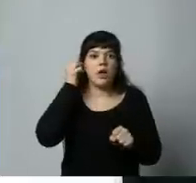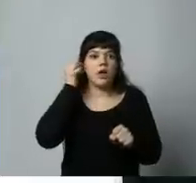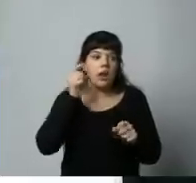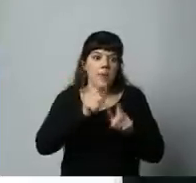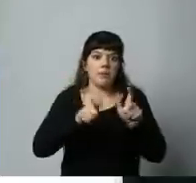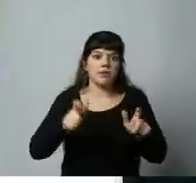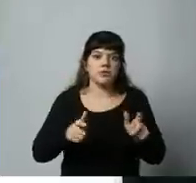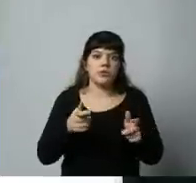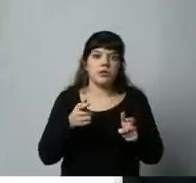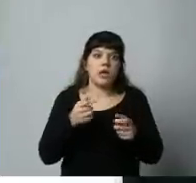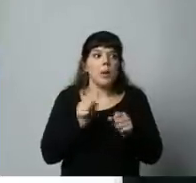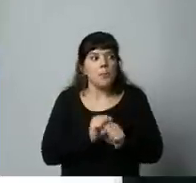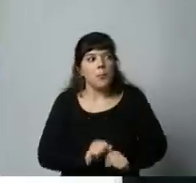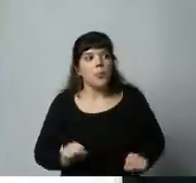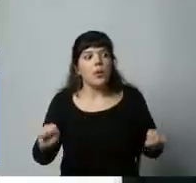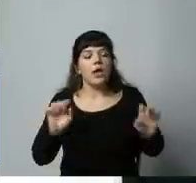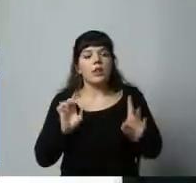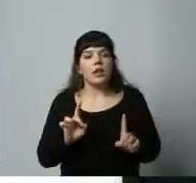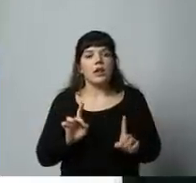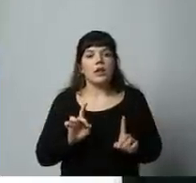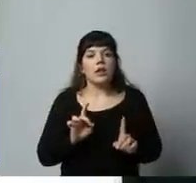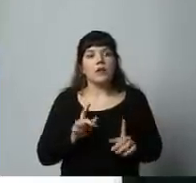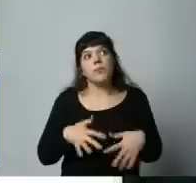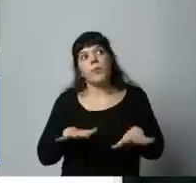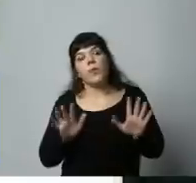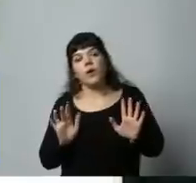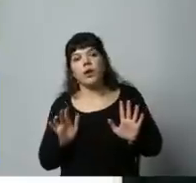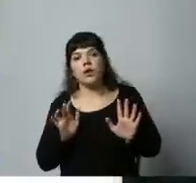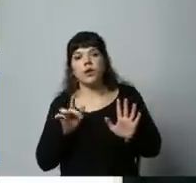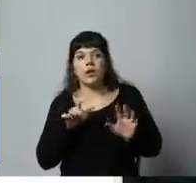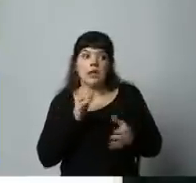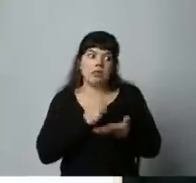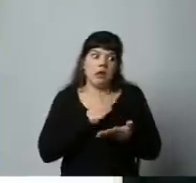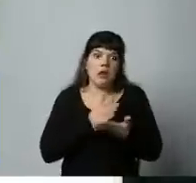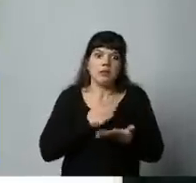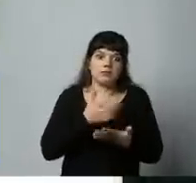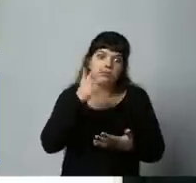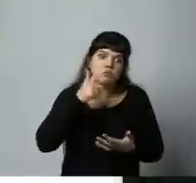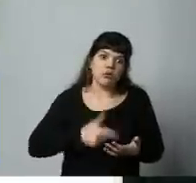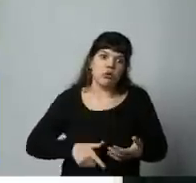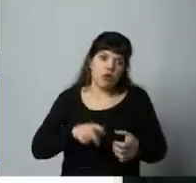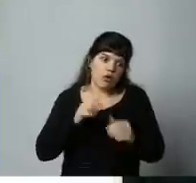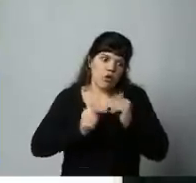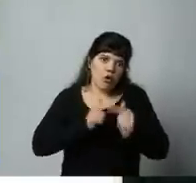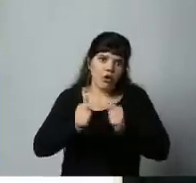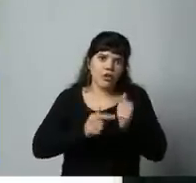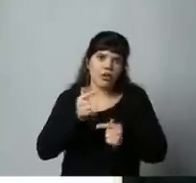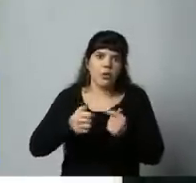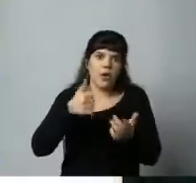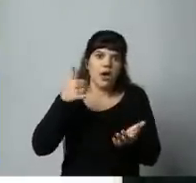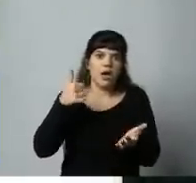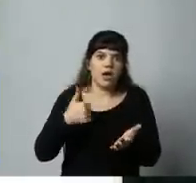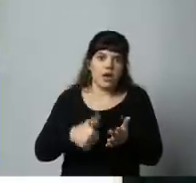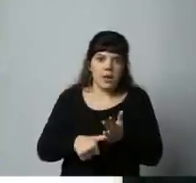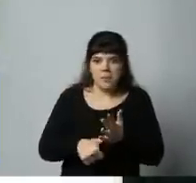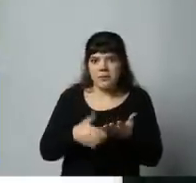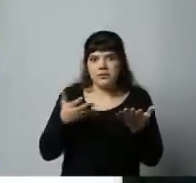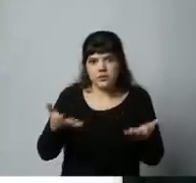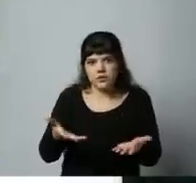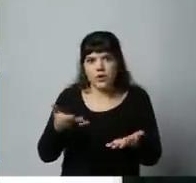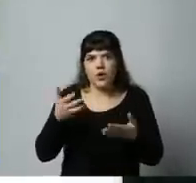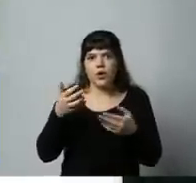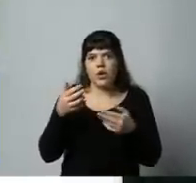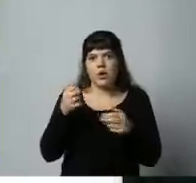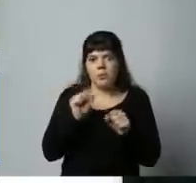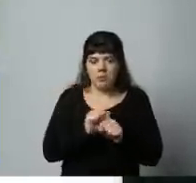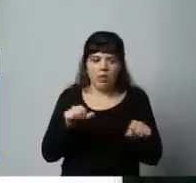personas pudieran Eh bueno ejercer su derecho a permanecer en este en estos lugares